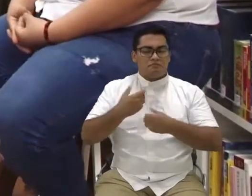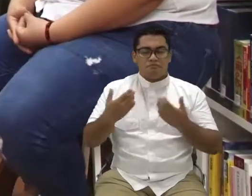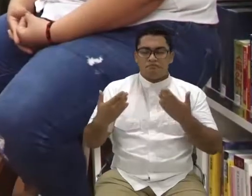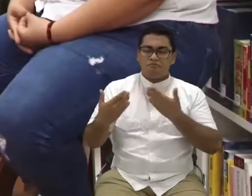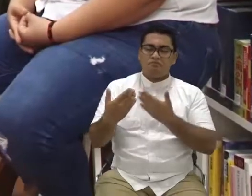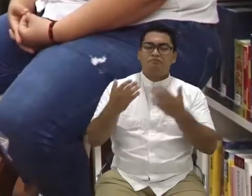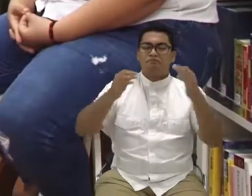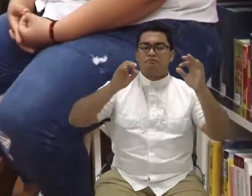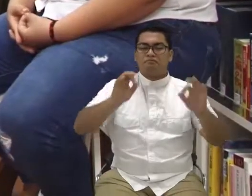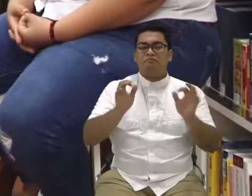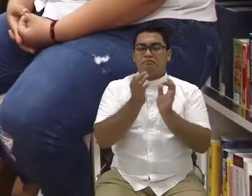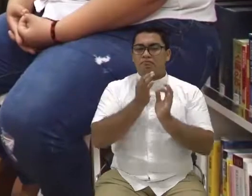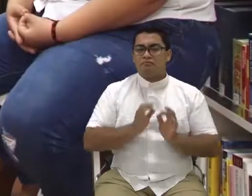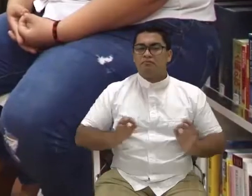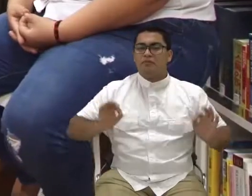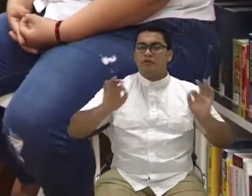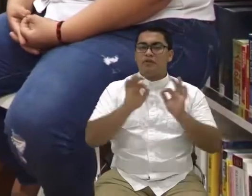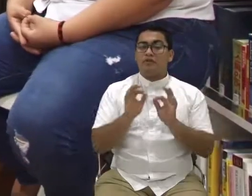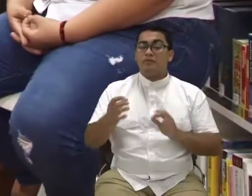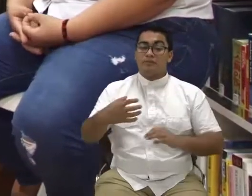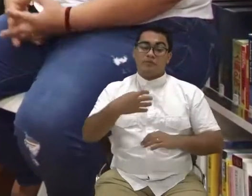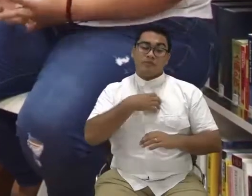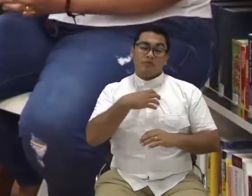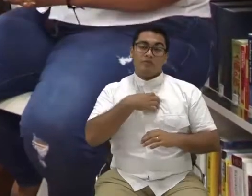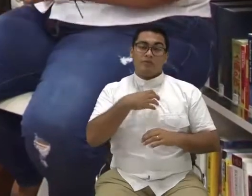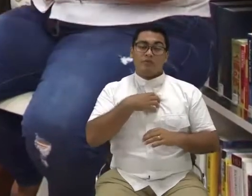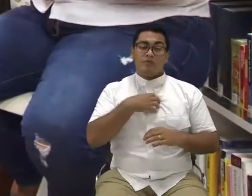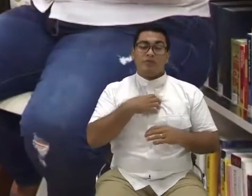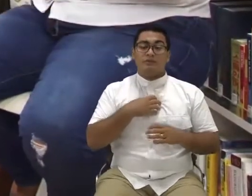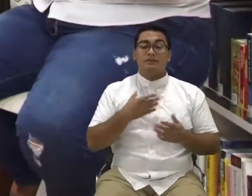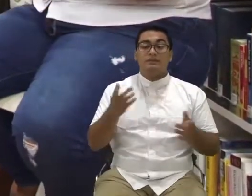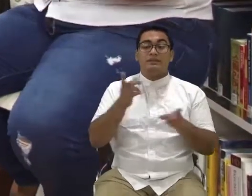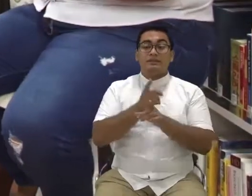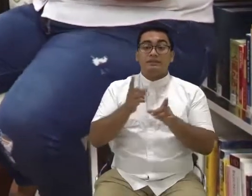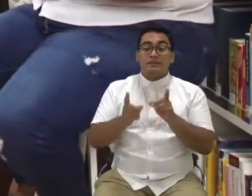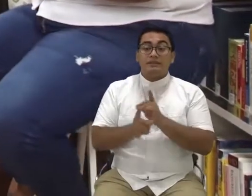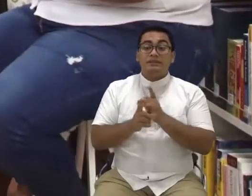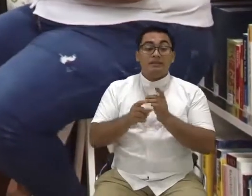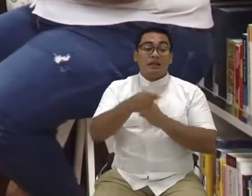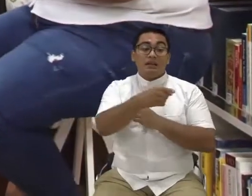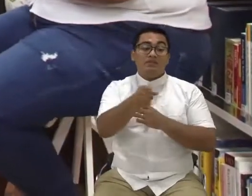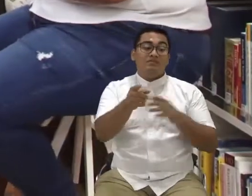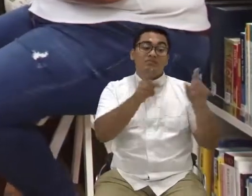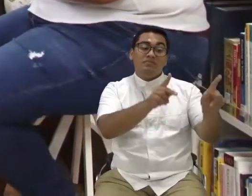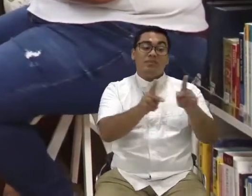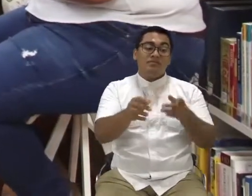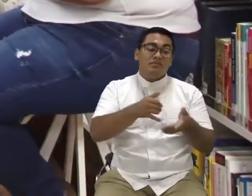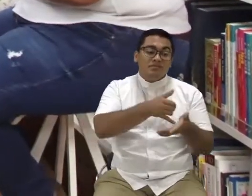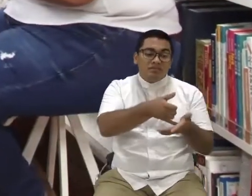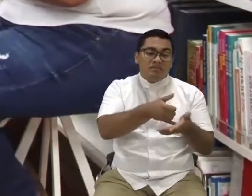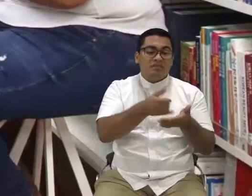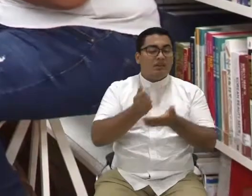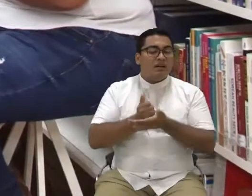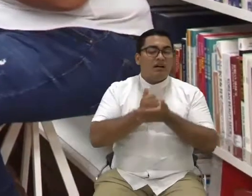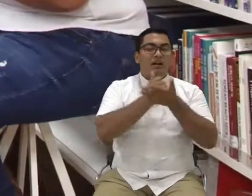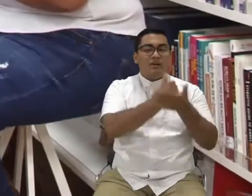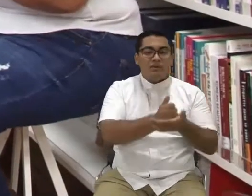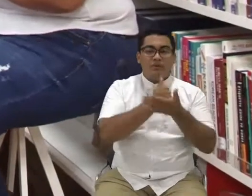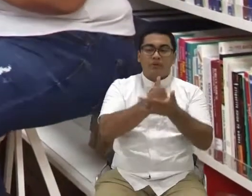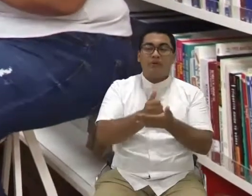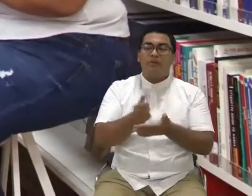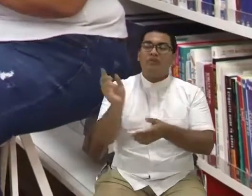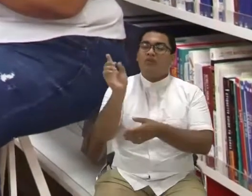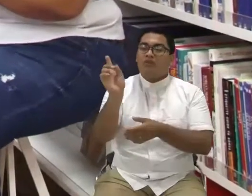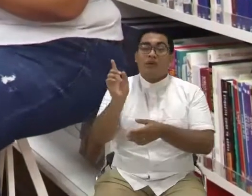porque nosotros prácticamente somos los que debemos de ayudarle a las personas más vulnerables. En este caso son las personas